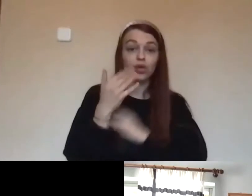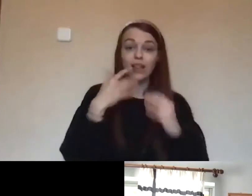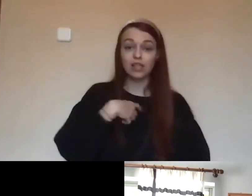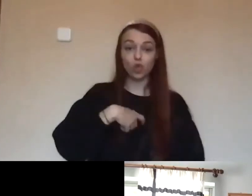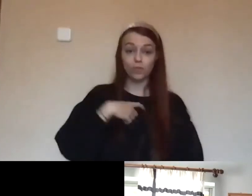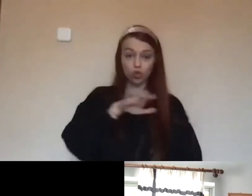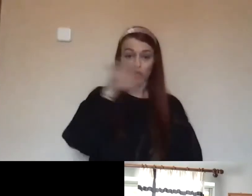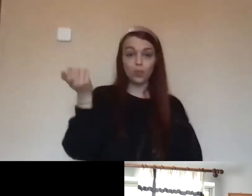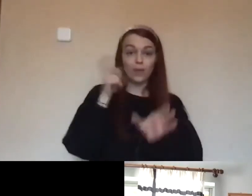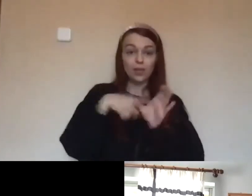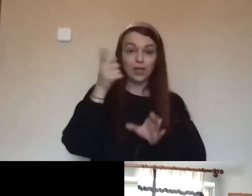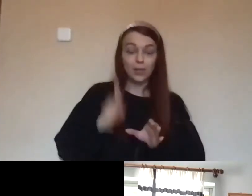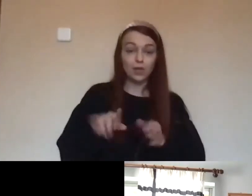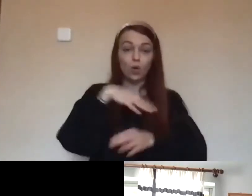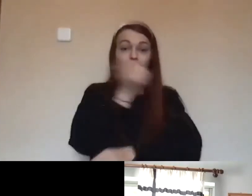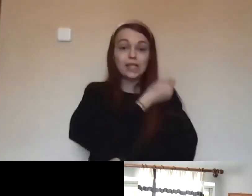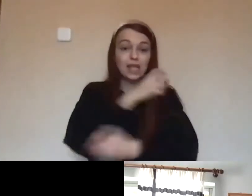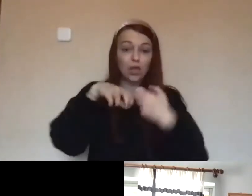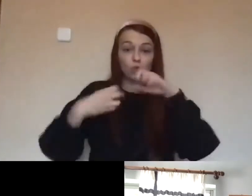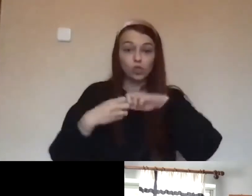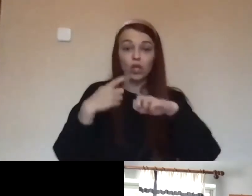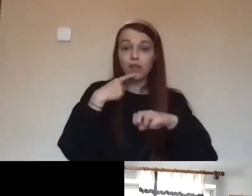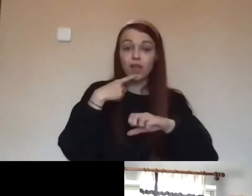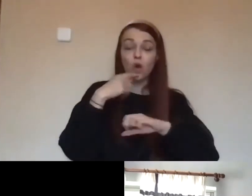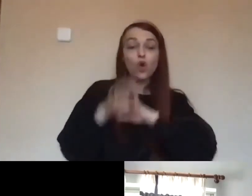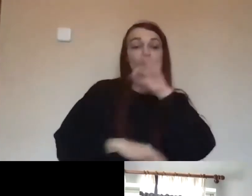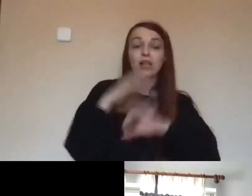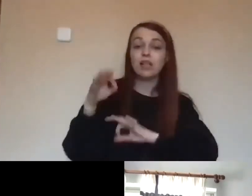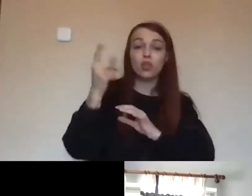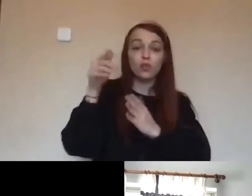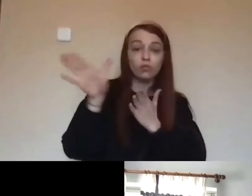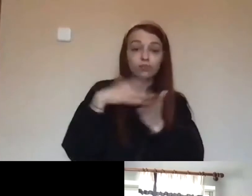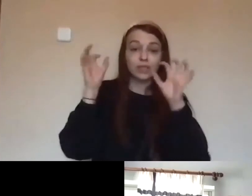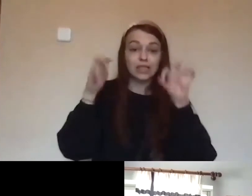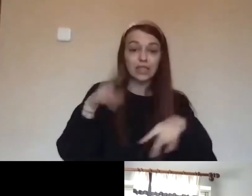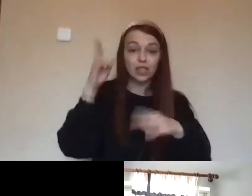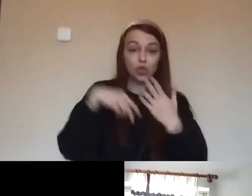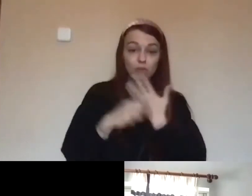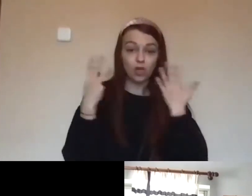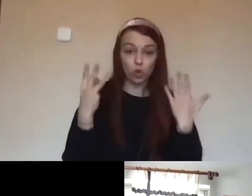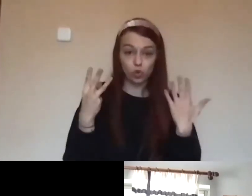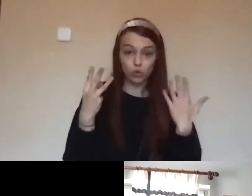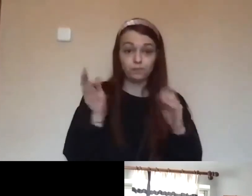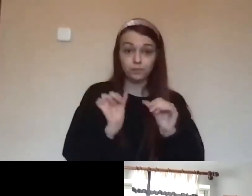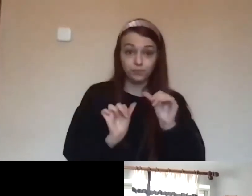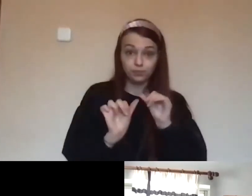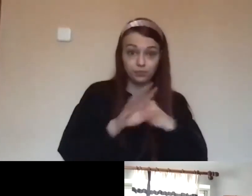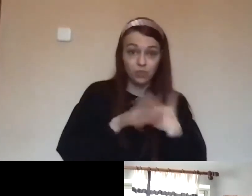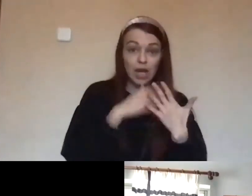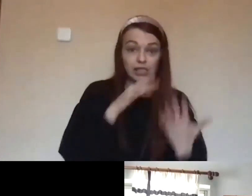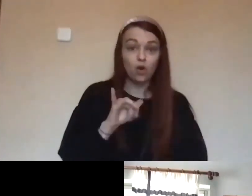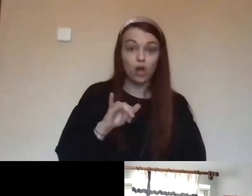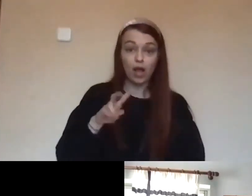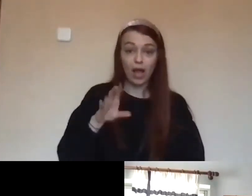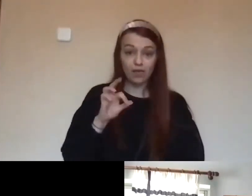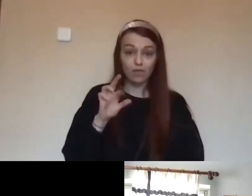fue registrada en Bruselas como una organización sin ánimo de lucro en 2008. Desde entonces, Ivor ha